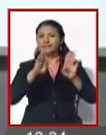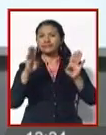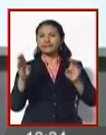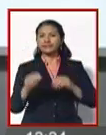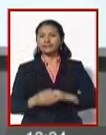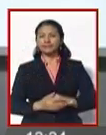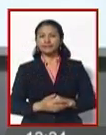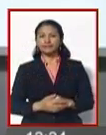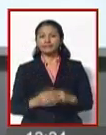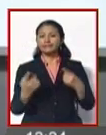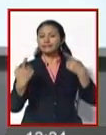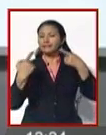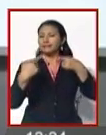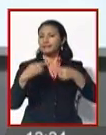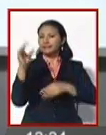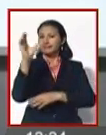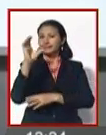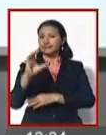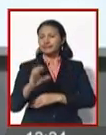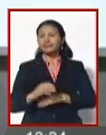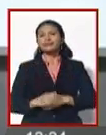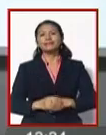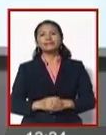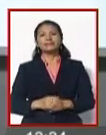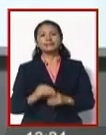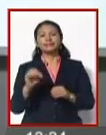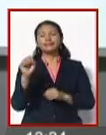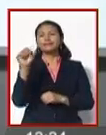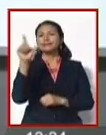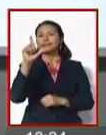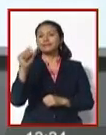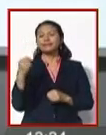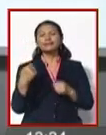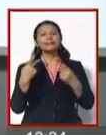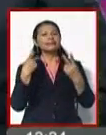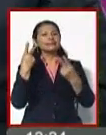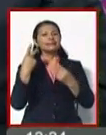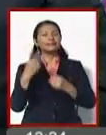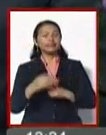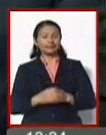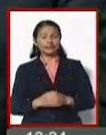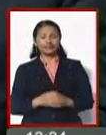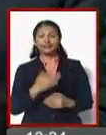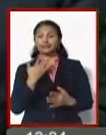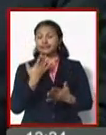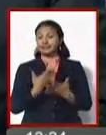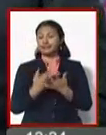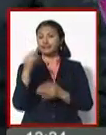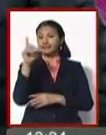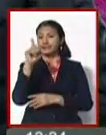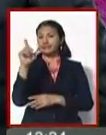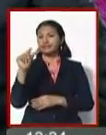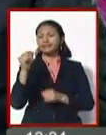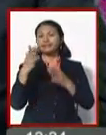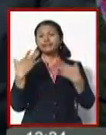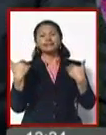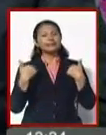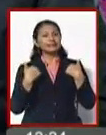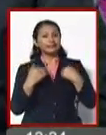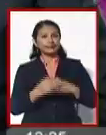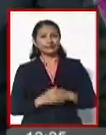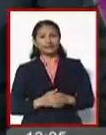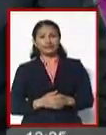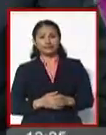apertura. Choque académico, choque celeste en el Siles. Visita Blooming a la academia, donde a propósito los paseños ya